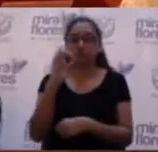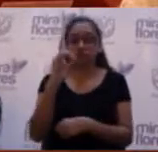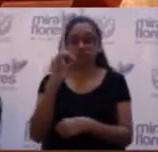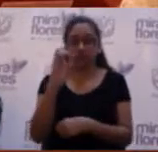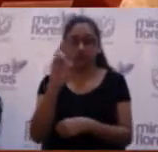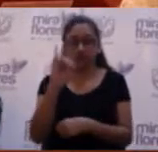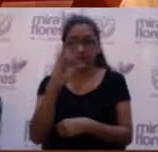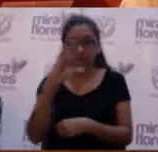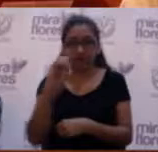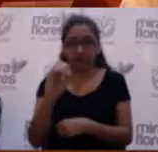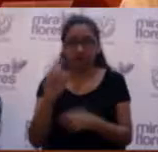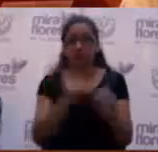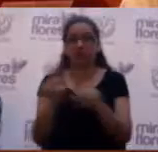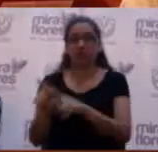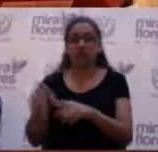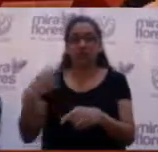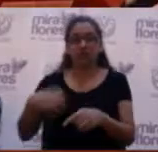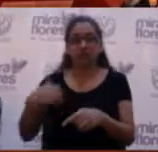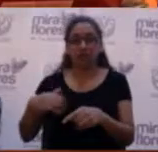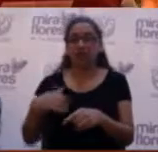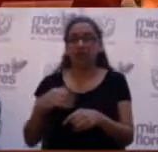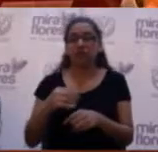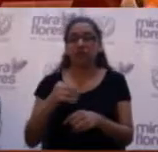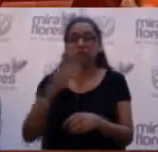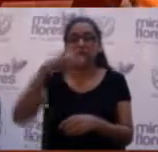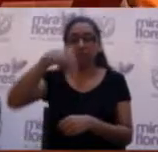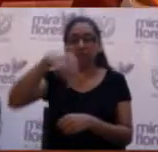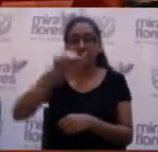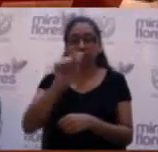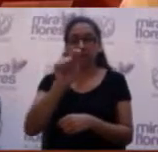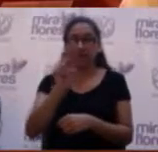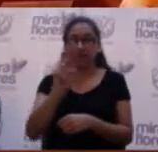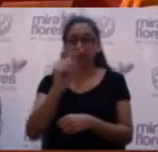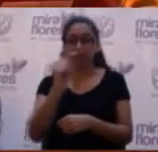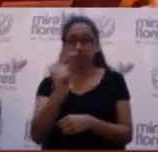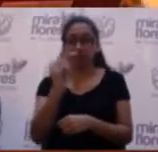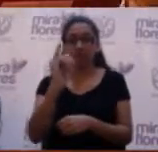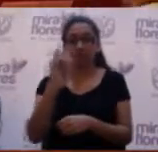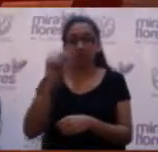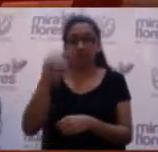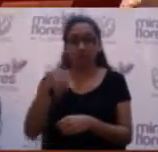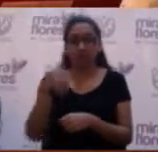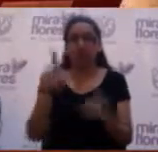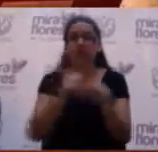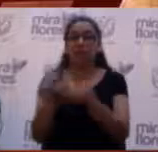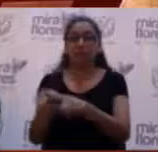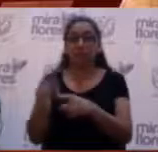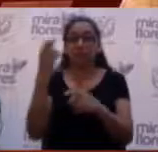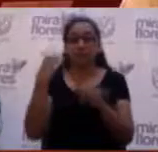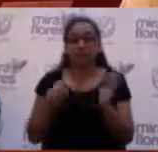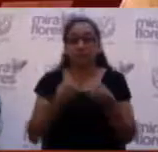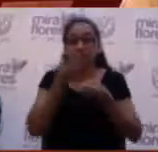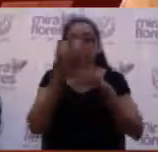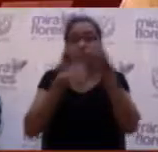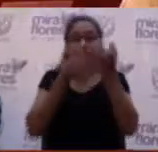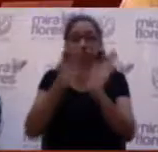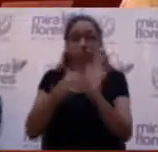de Villa María, Argentina, Martín Gil. Y aprovechamos también para exponer la realidad de